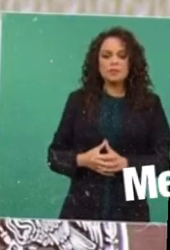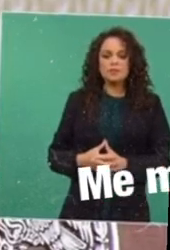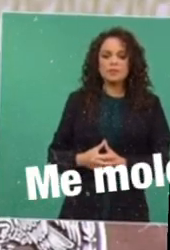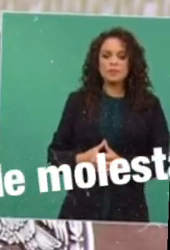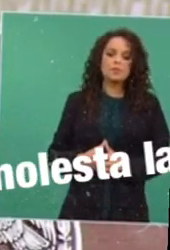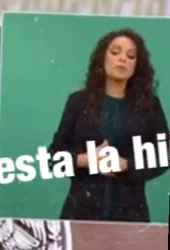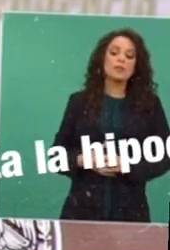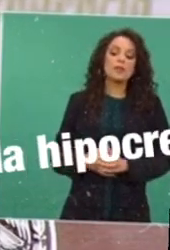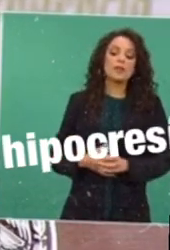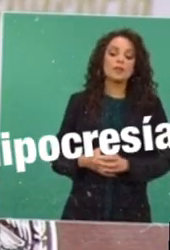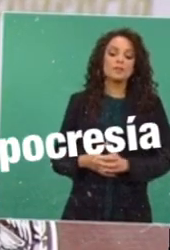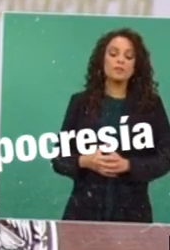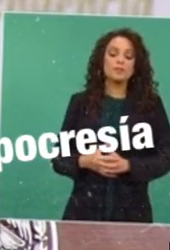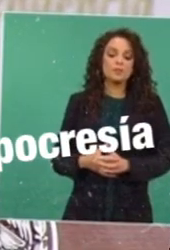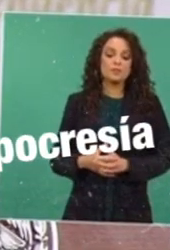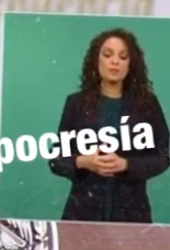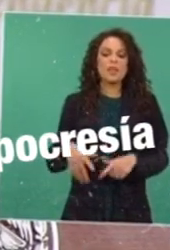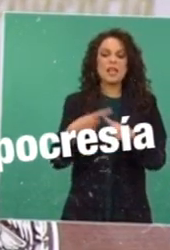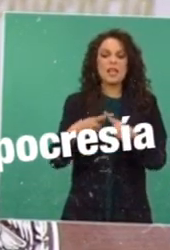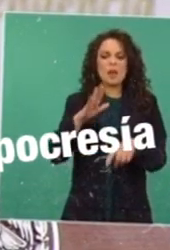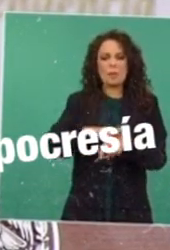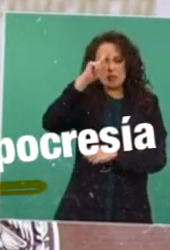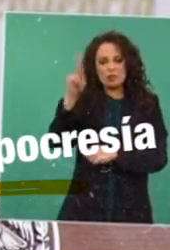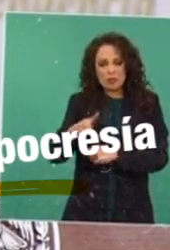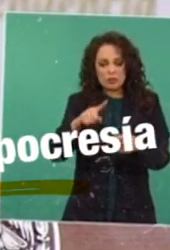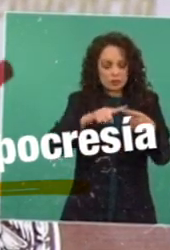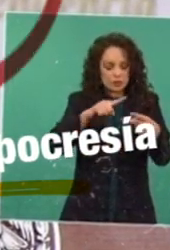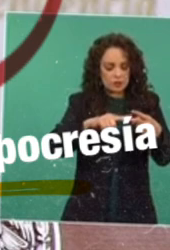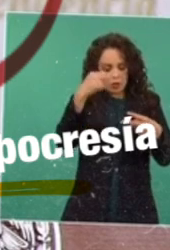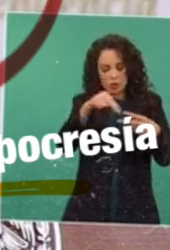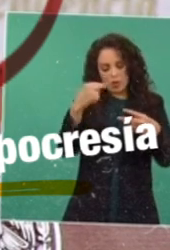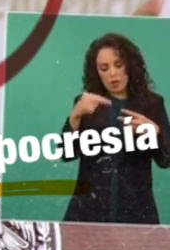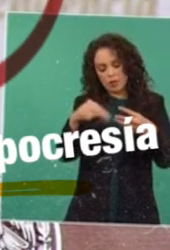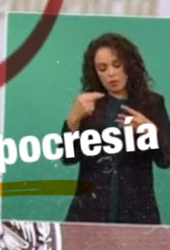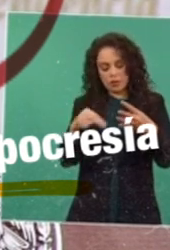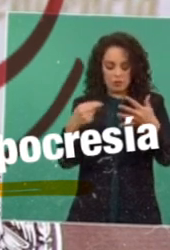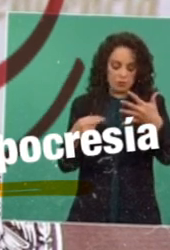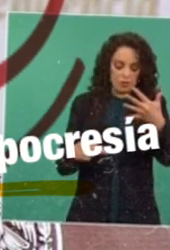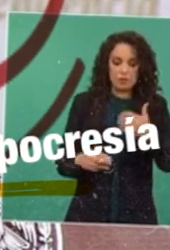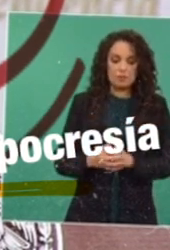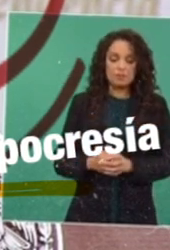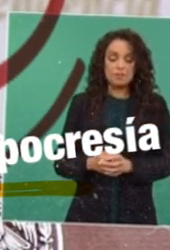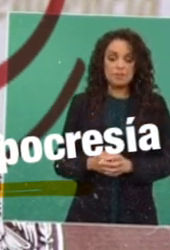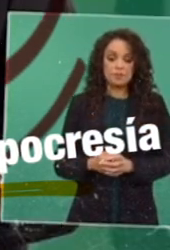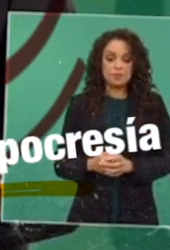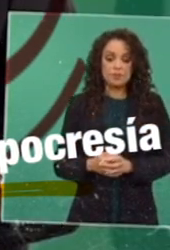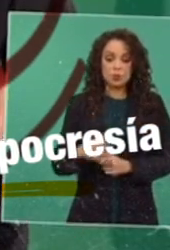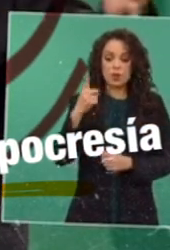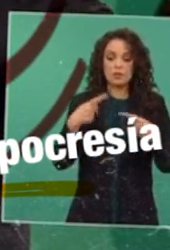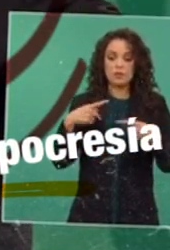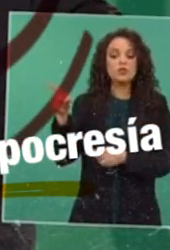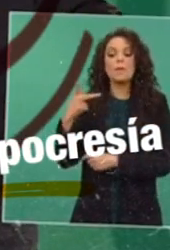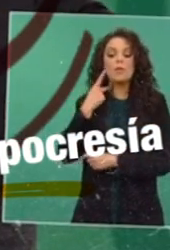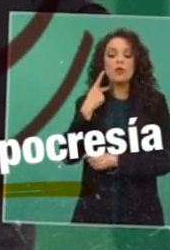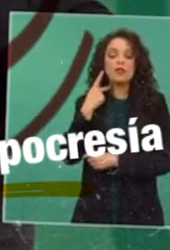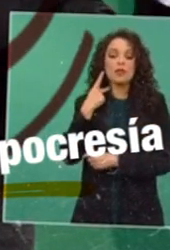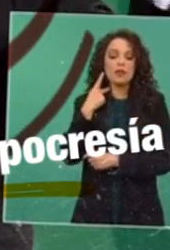quién es, le parece peor, fulano de tal? Un político de